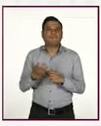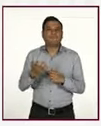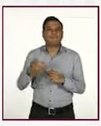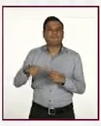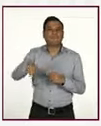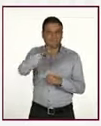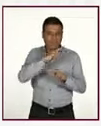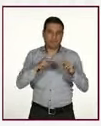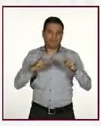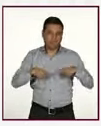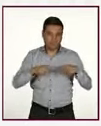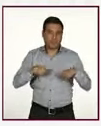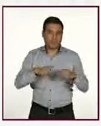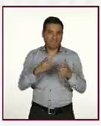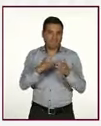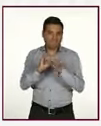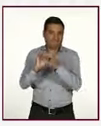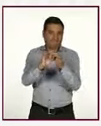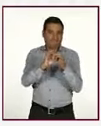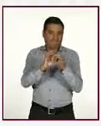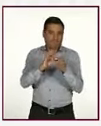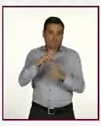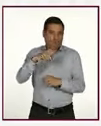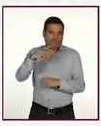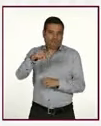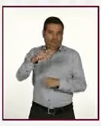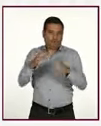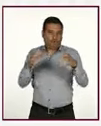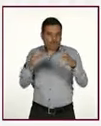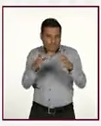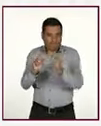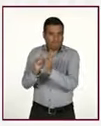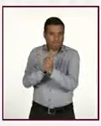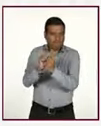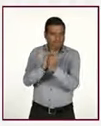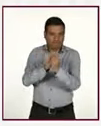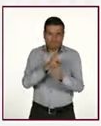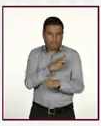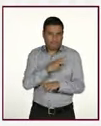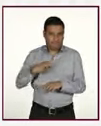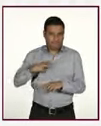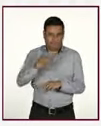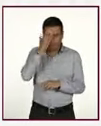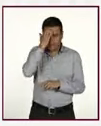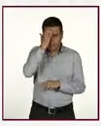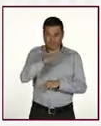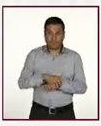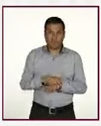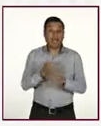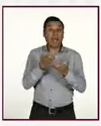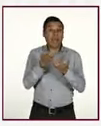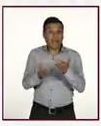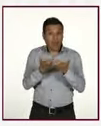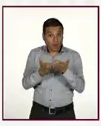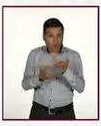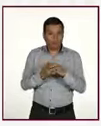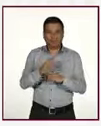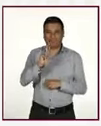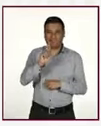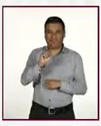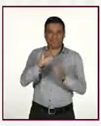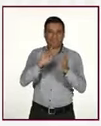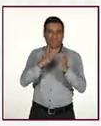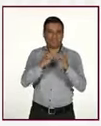las relaciones en lo local y en lo social. Que actualmente con las redes sociales lo